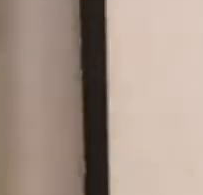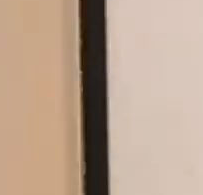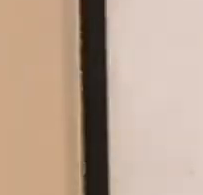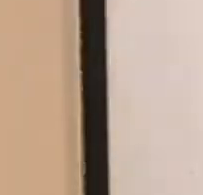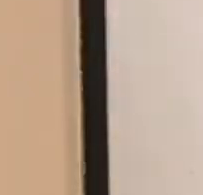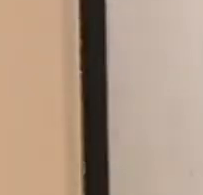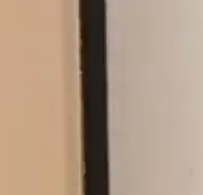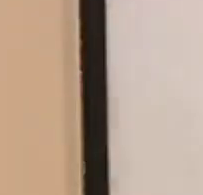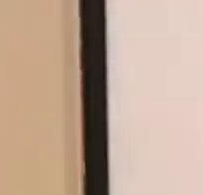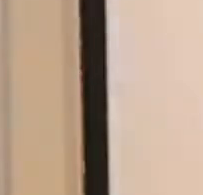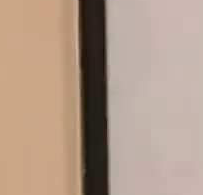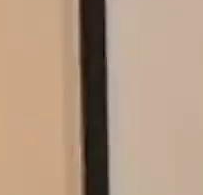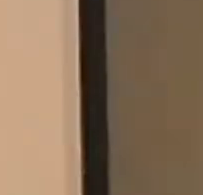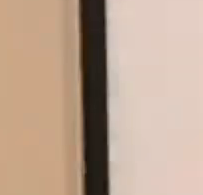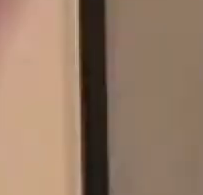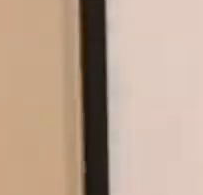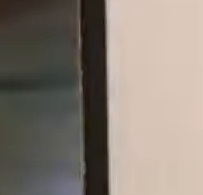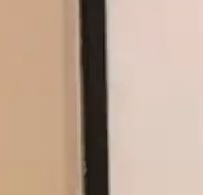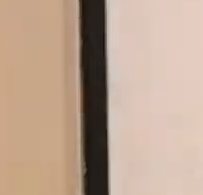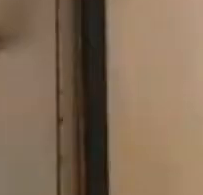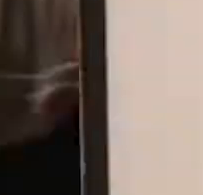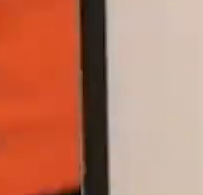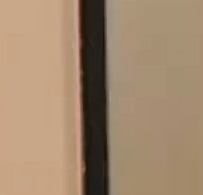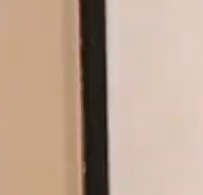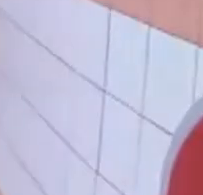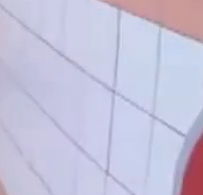¿Cuántas cosas ha tocado hoy?